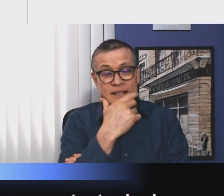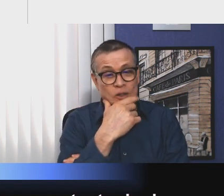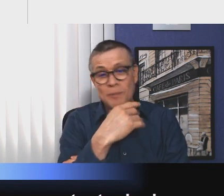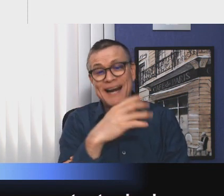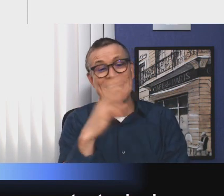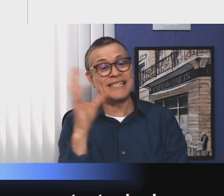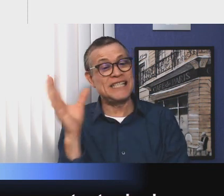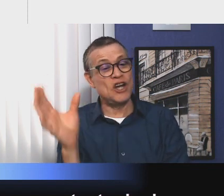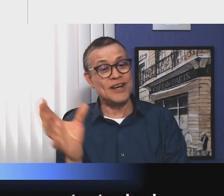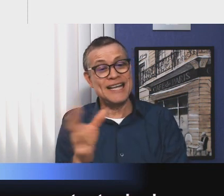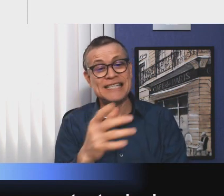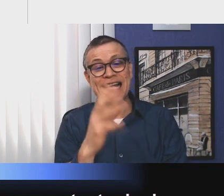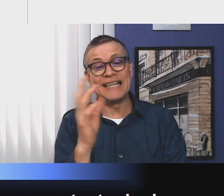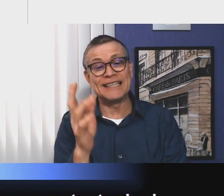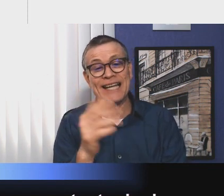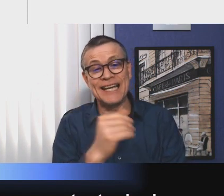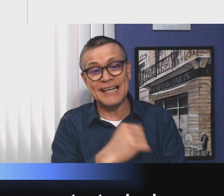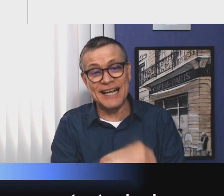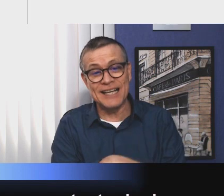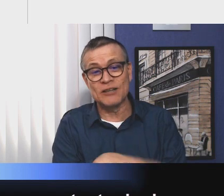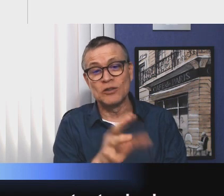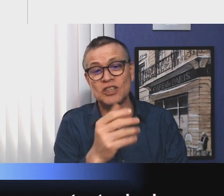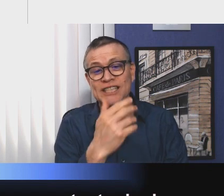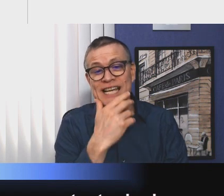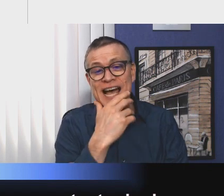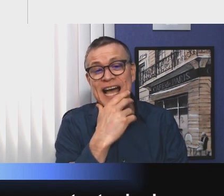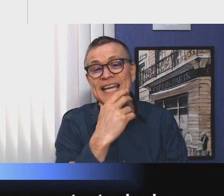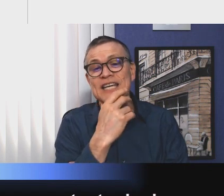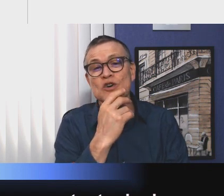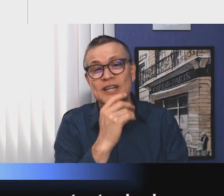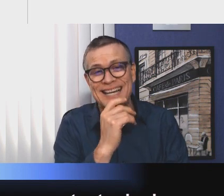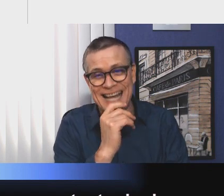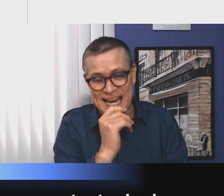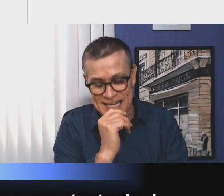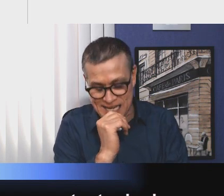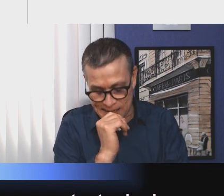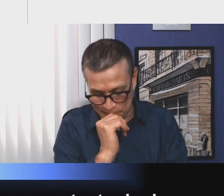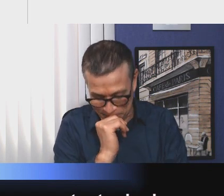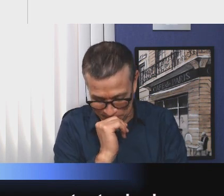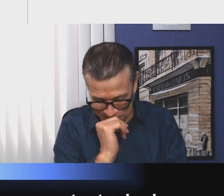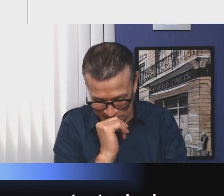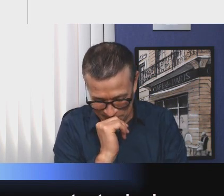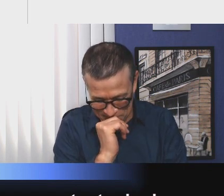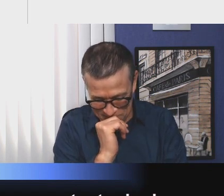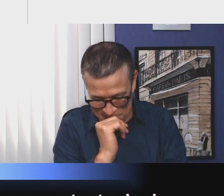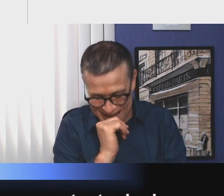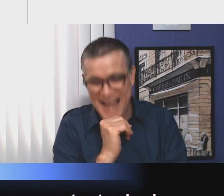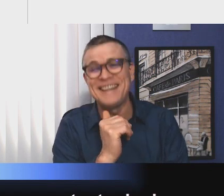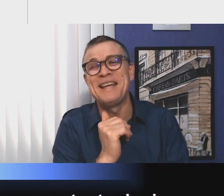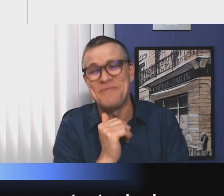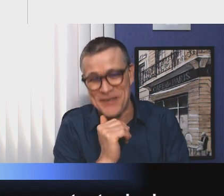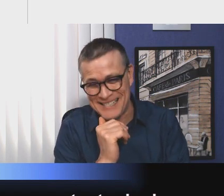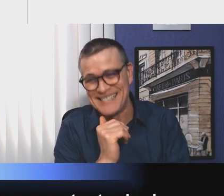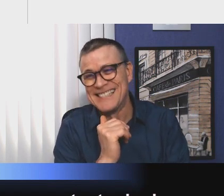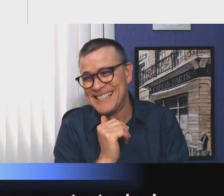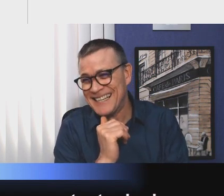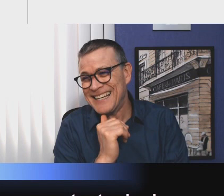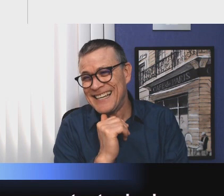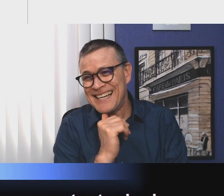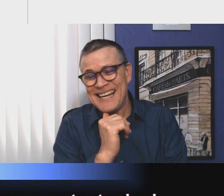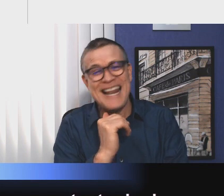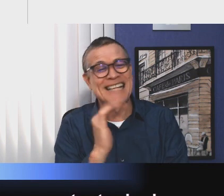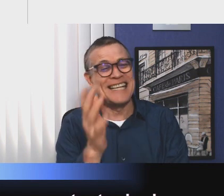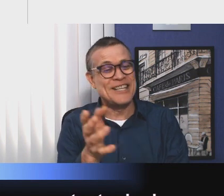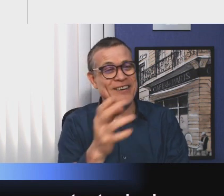tomar acciones ante guerra de rusia y ucrania and después